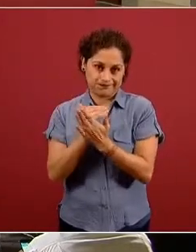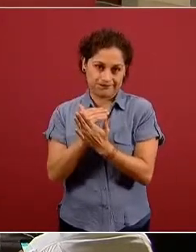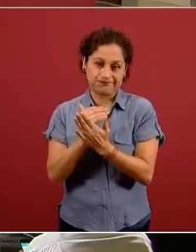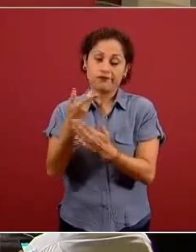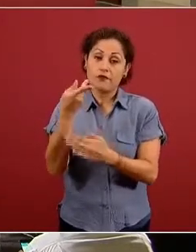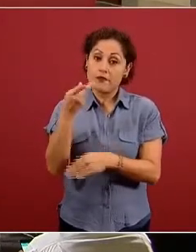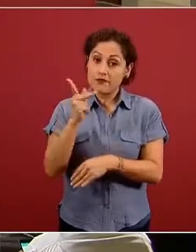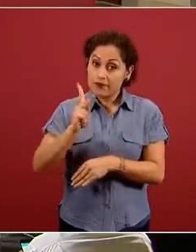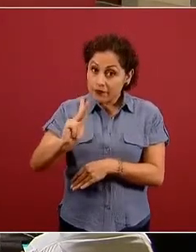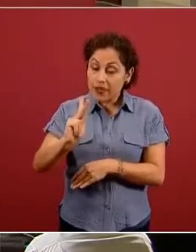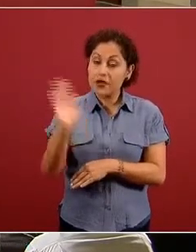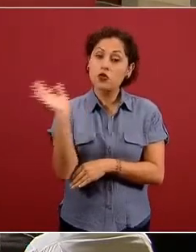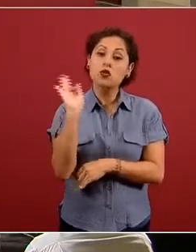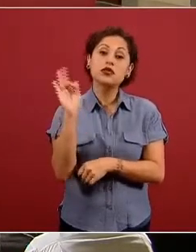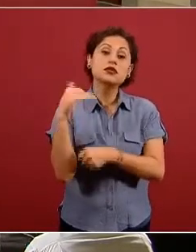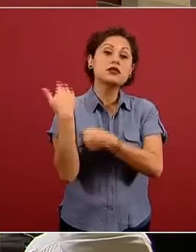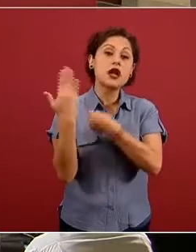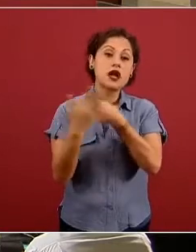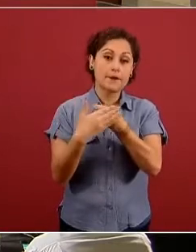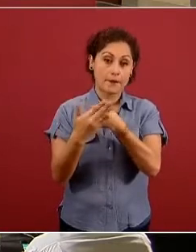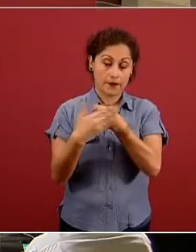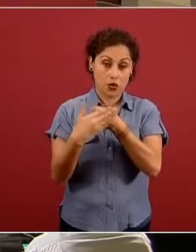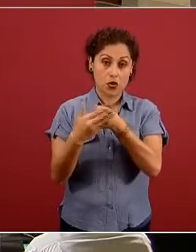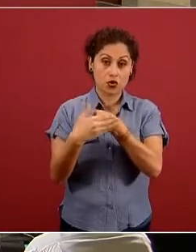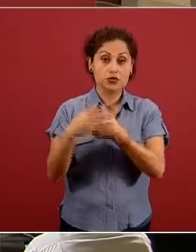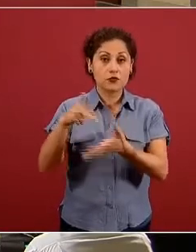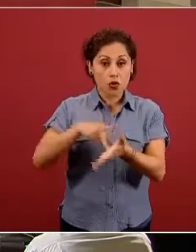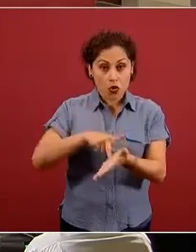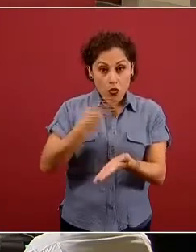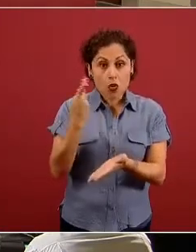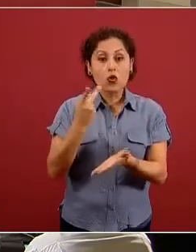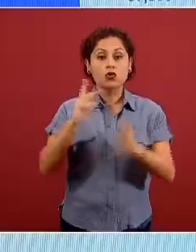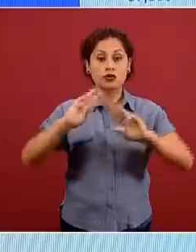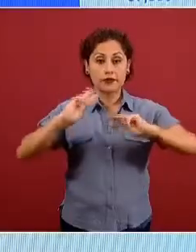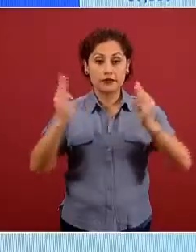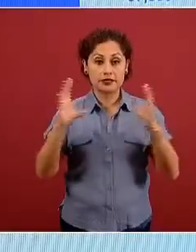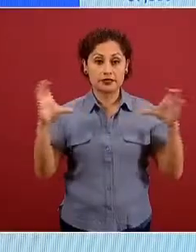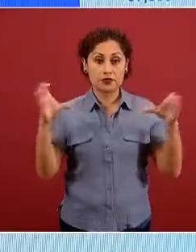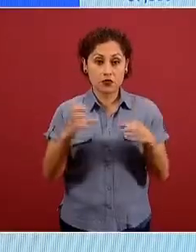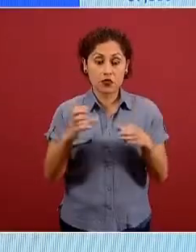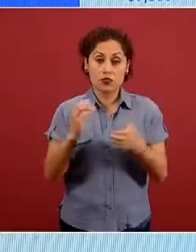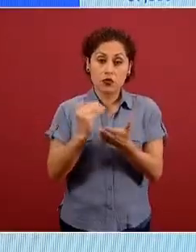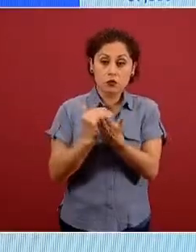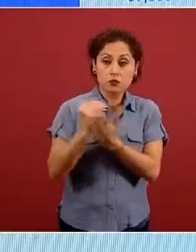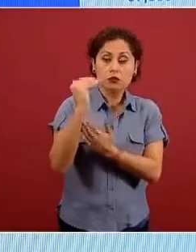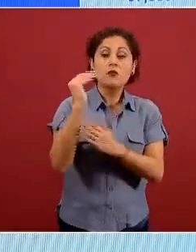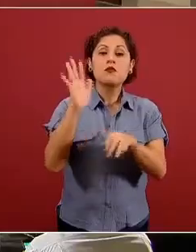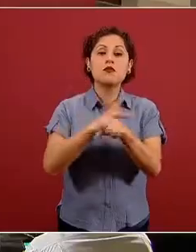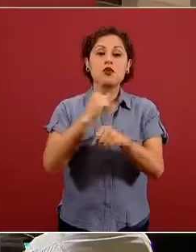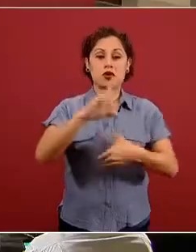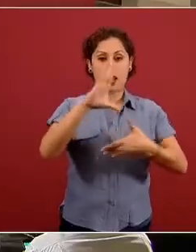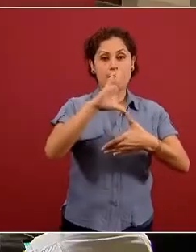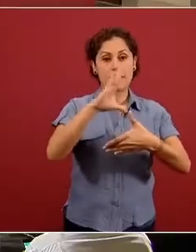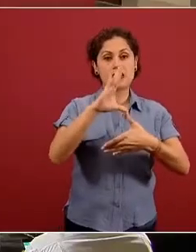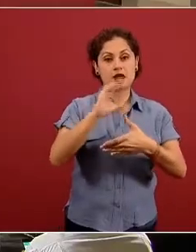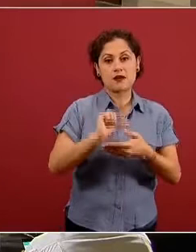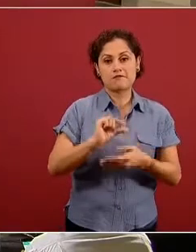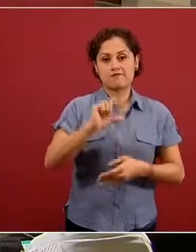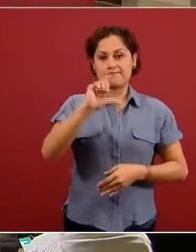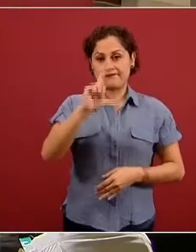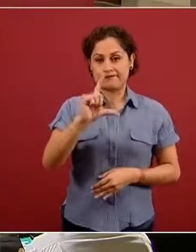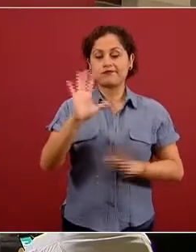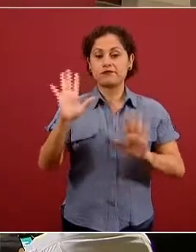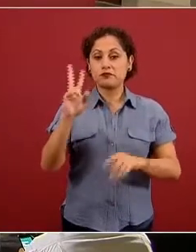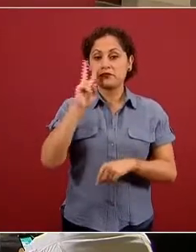seguramente veremos que vuelve a subir como cifra global, porque América está en ascenso. La tasa global de letalidad